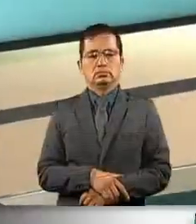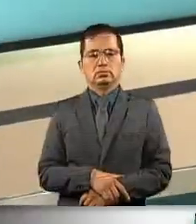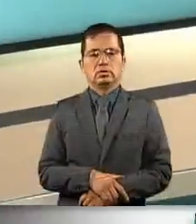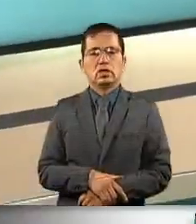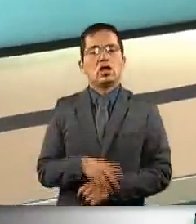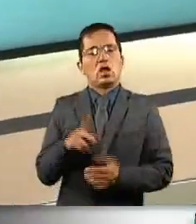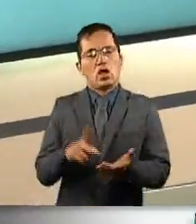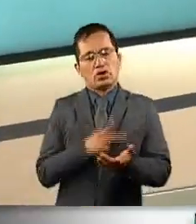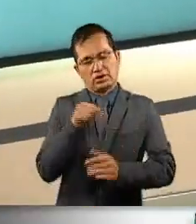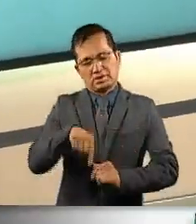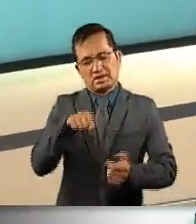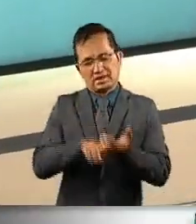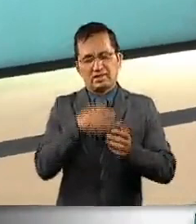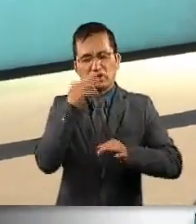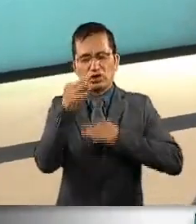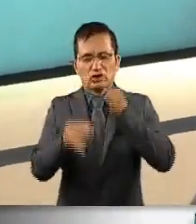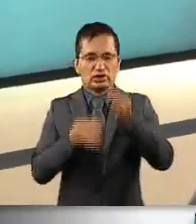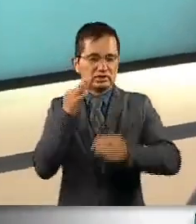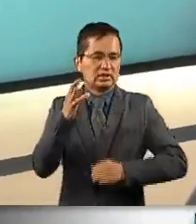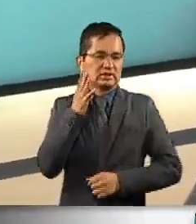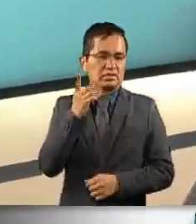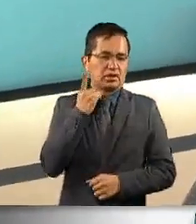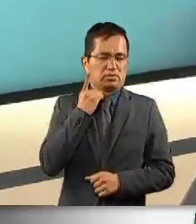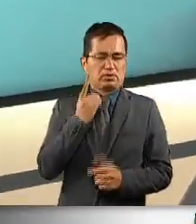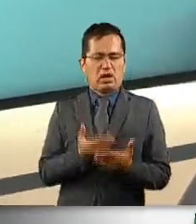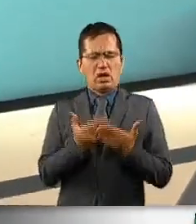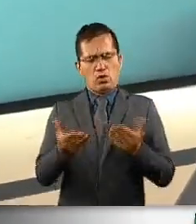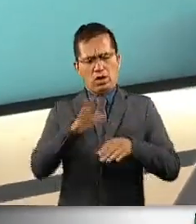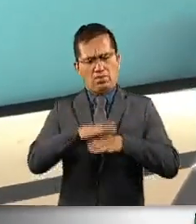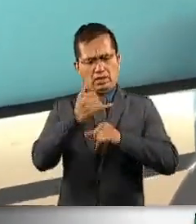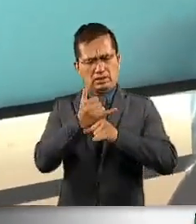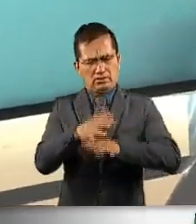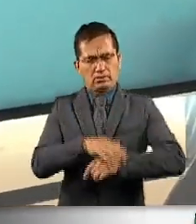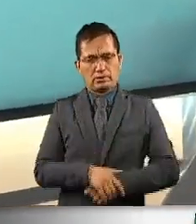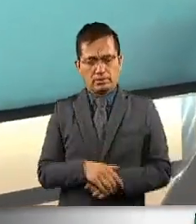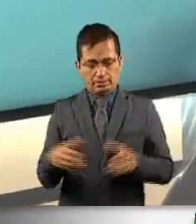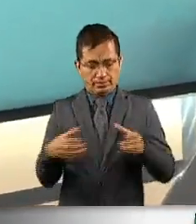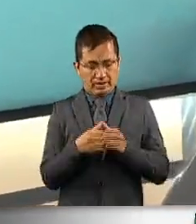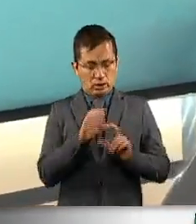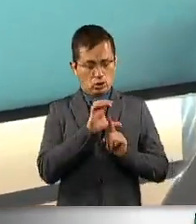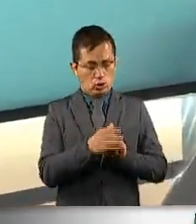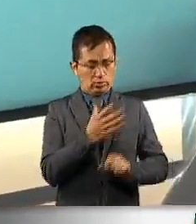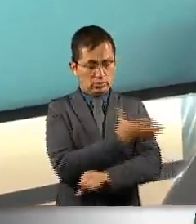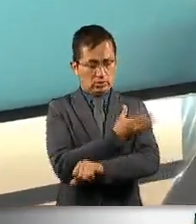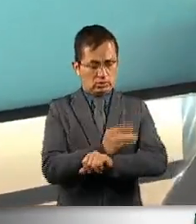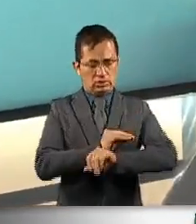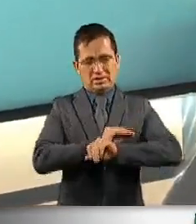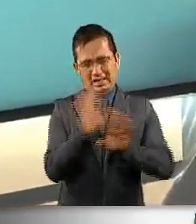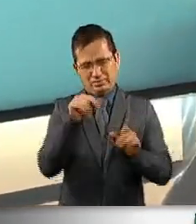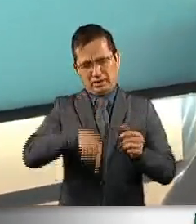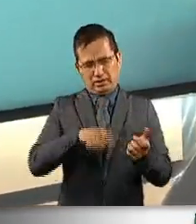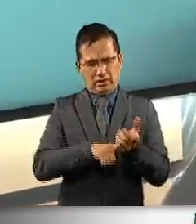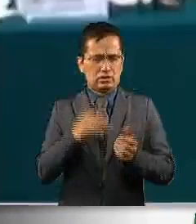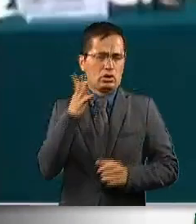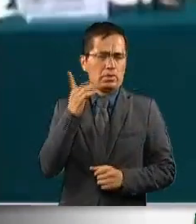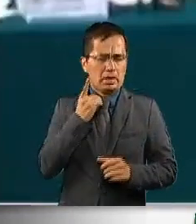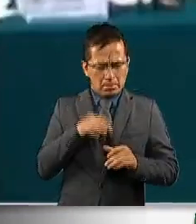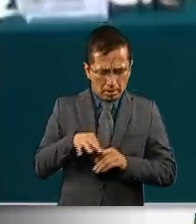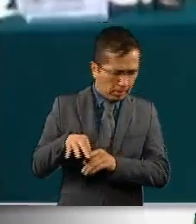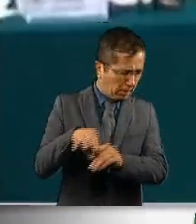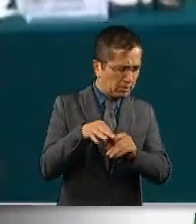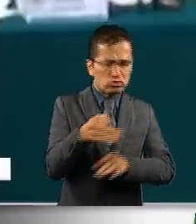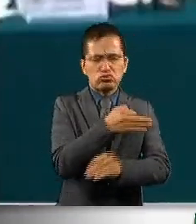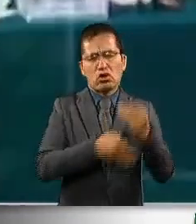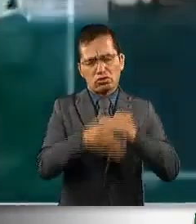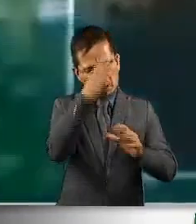Ya estamos de regreso en Noticias, diputados. Vámonos con más información porque por unanimidad la Comisión de Transparencia de la Cámara de Diputados aprobó una